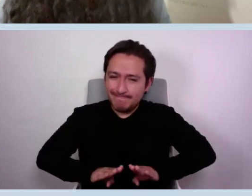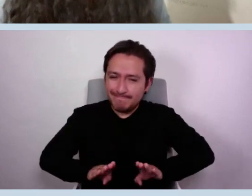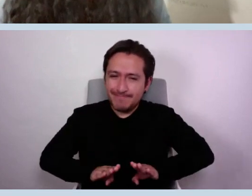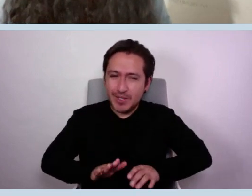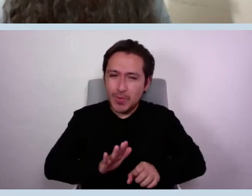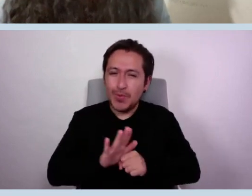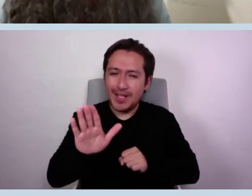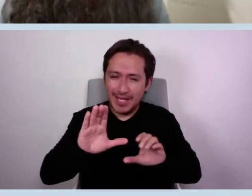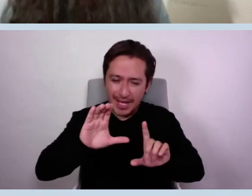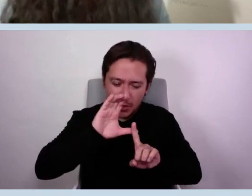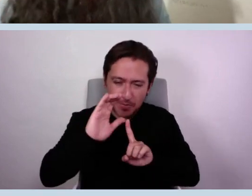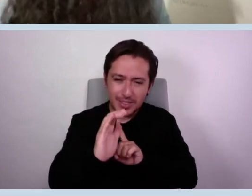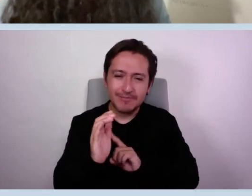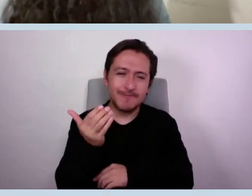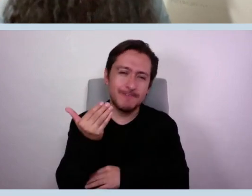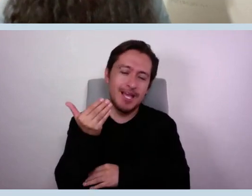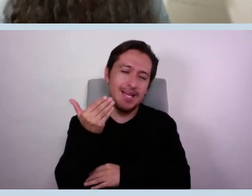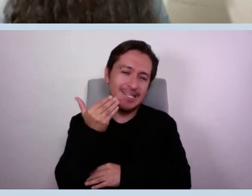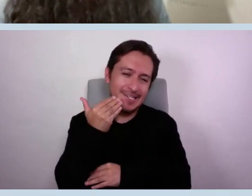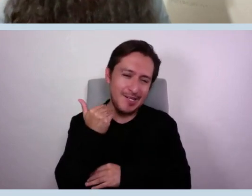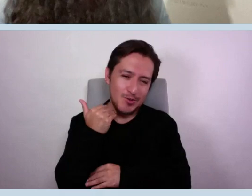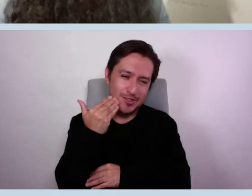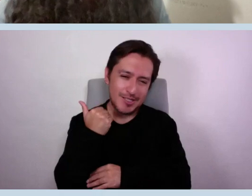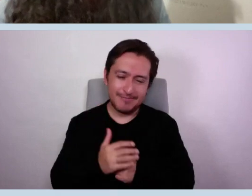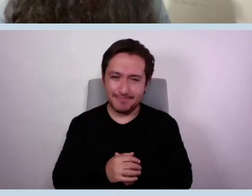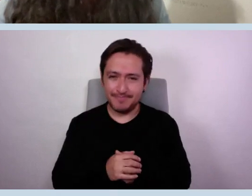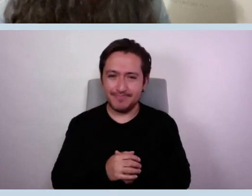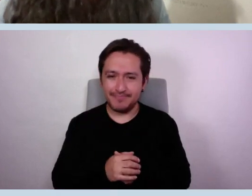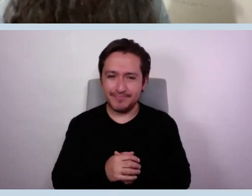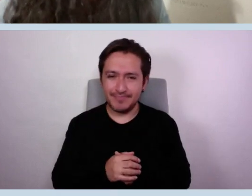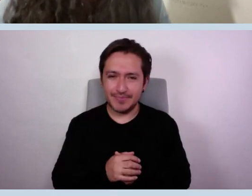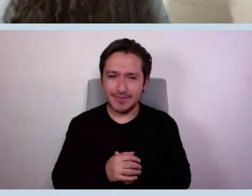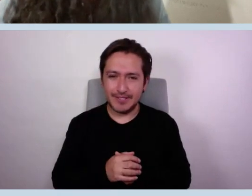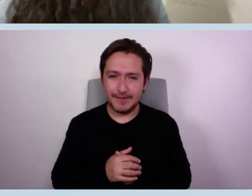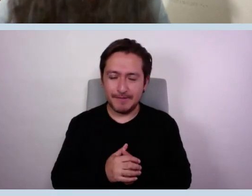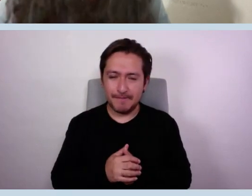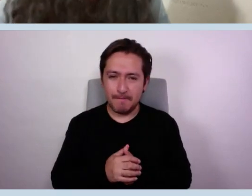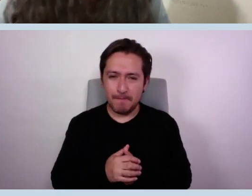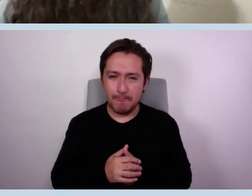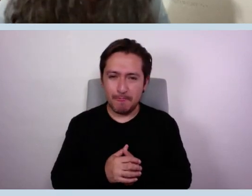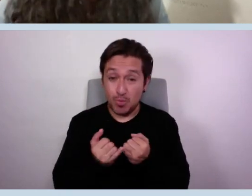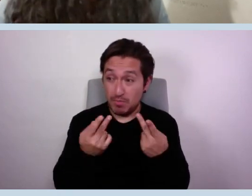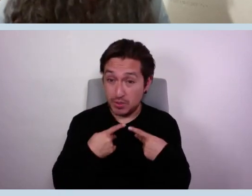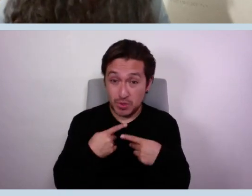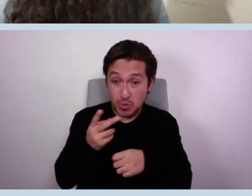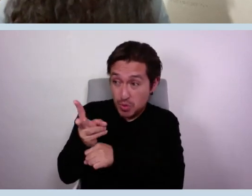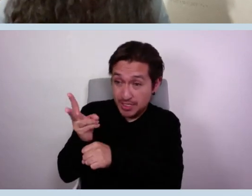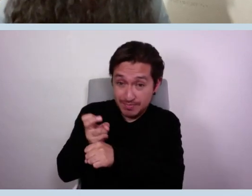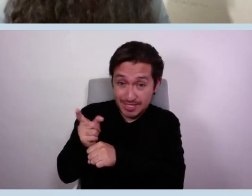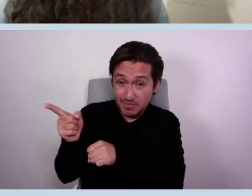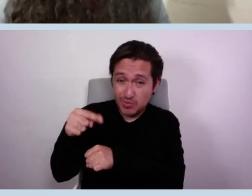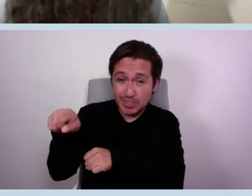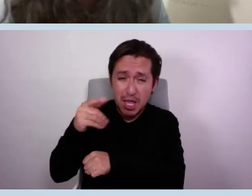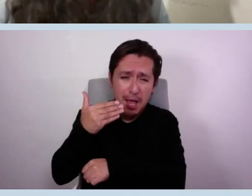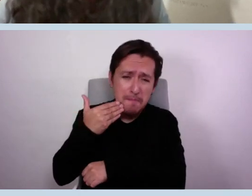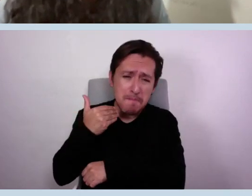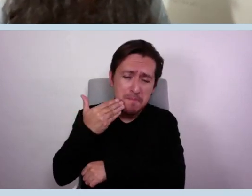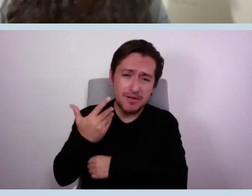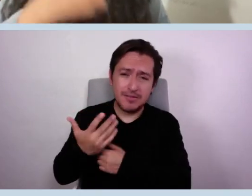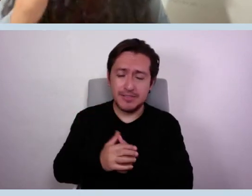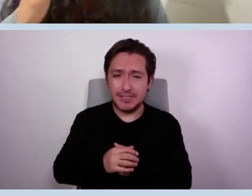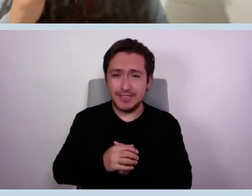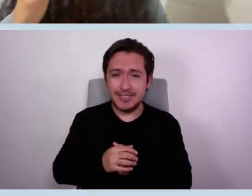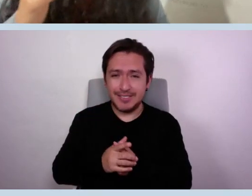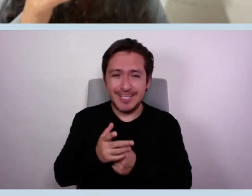generosidad la mayoría que cuando las invitamos han sido super accesibles porque justo está la Barrera que